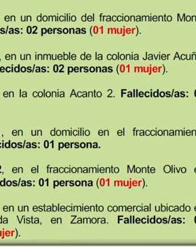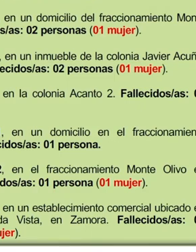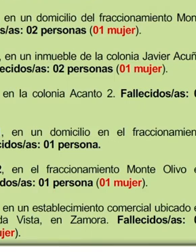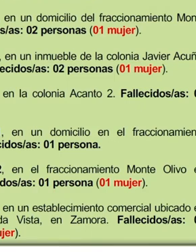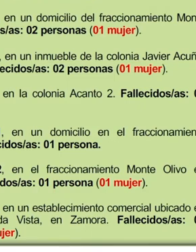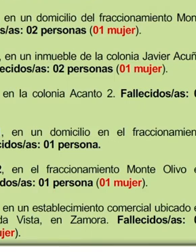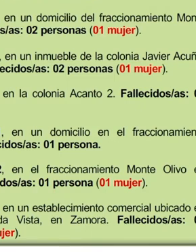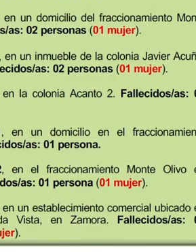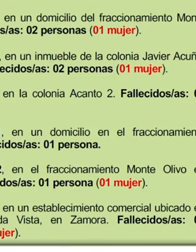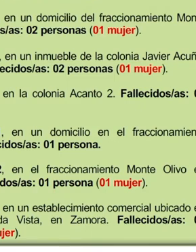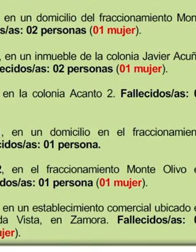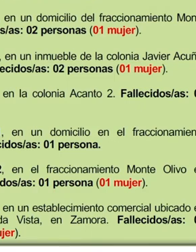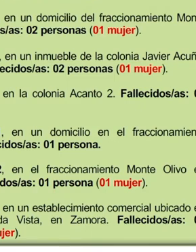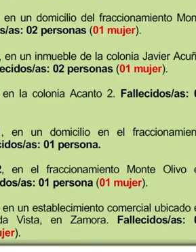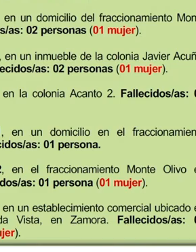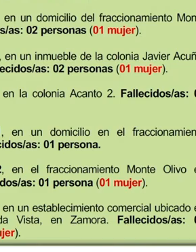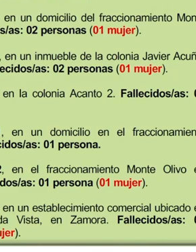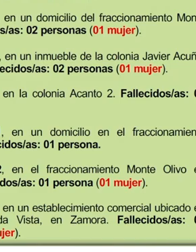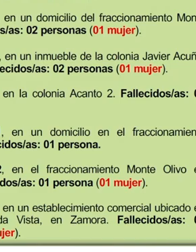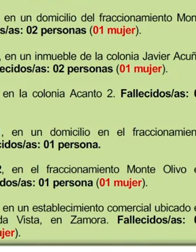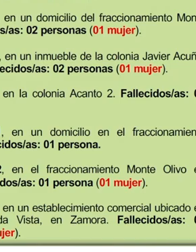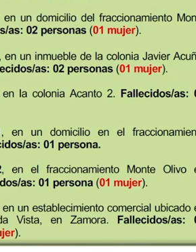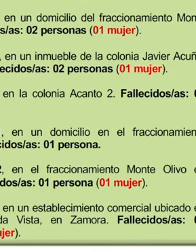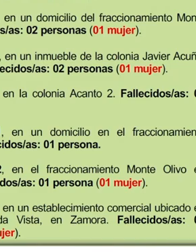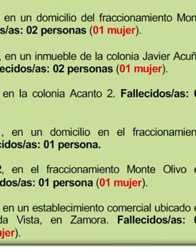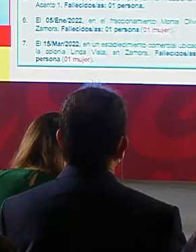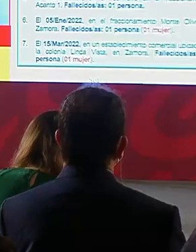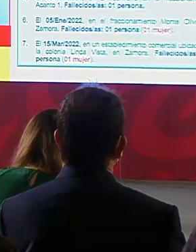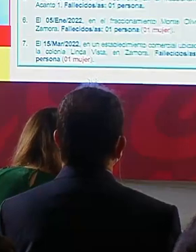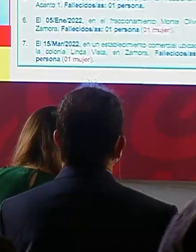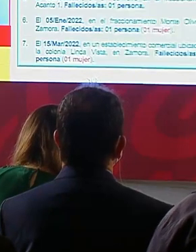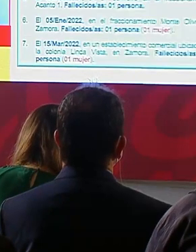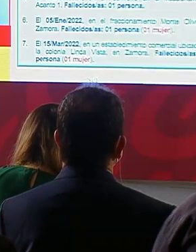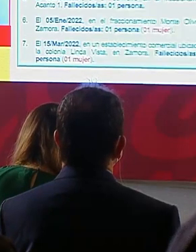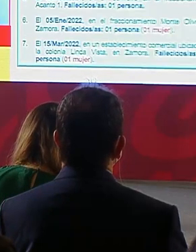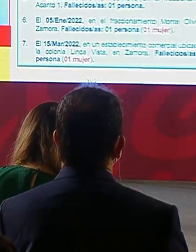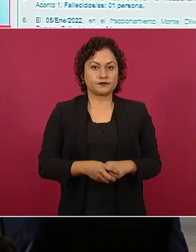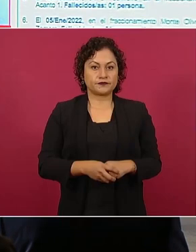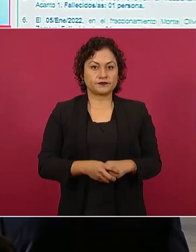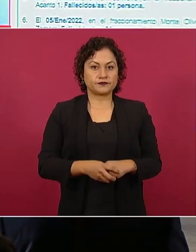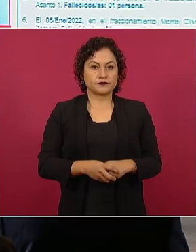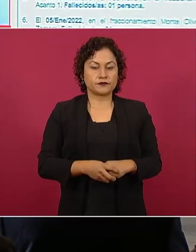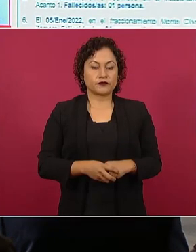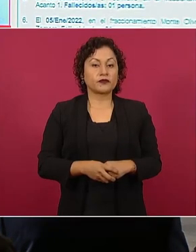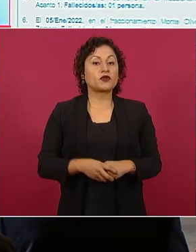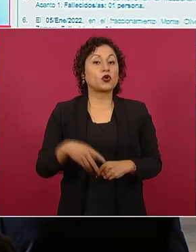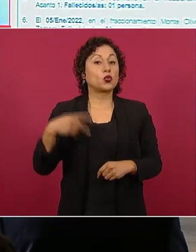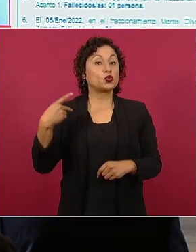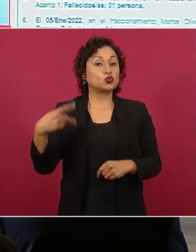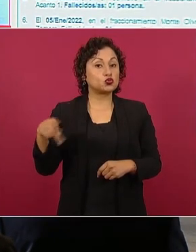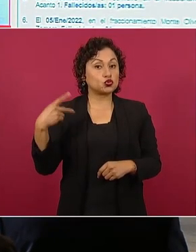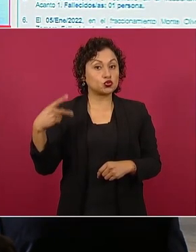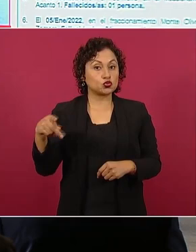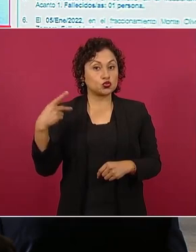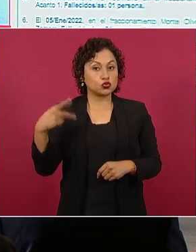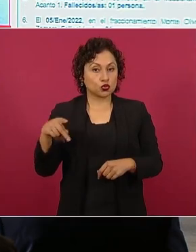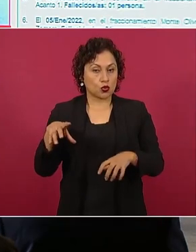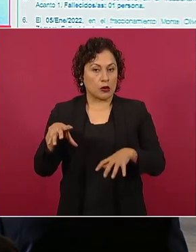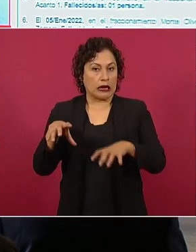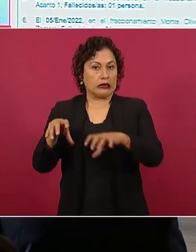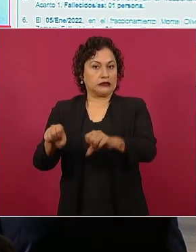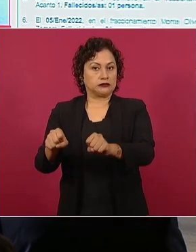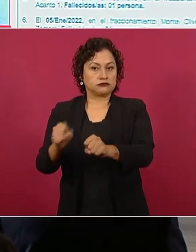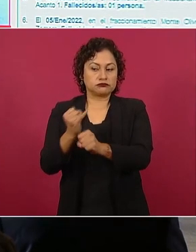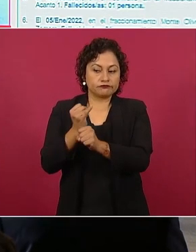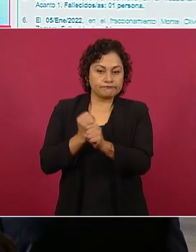un grupo criminal denominado Carteles Unidos y está en proceso su vinculación al delito